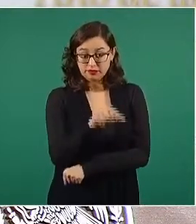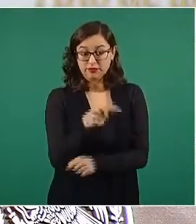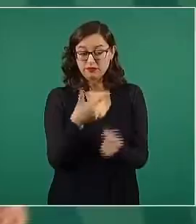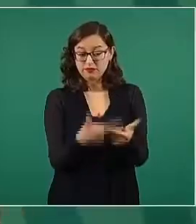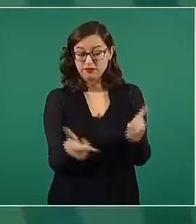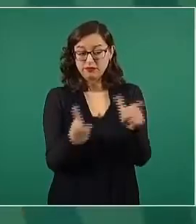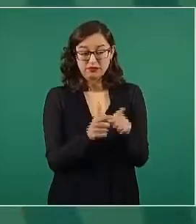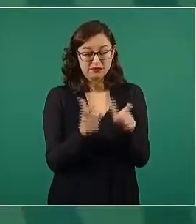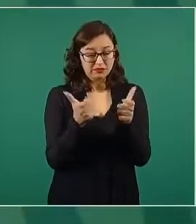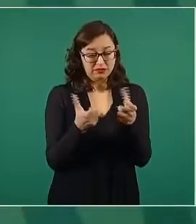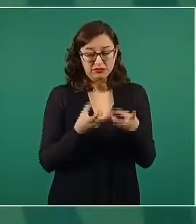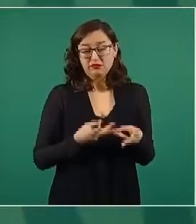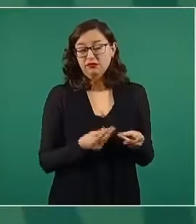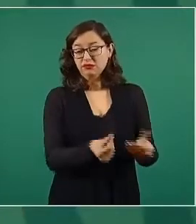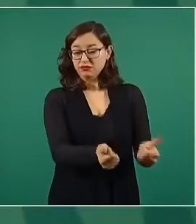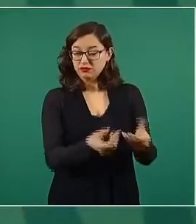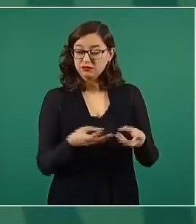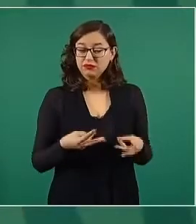costosísimo,